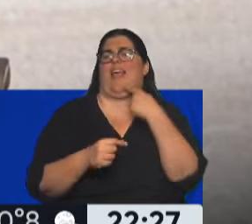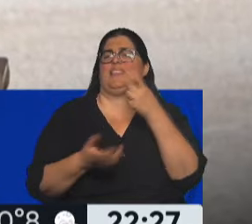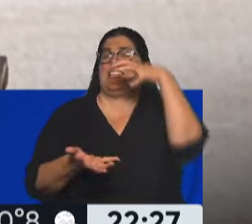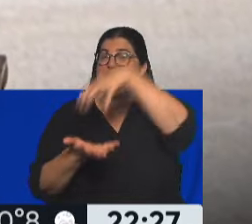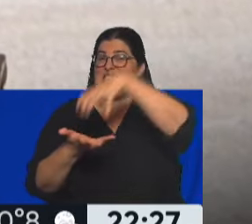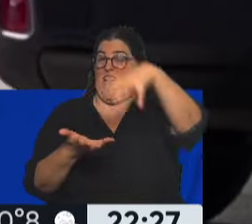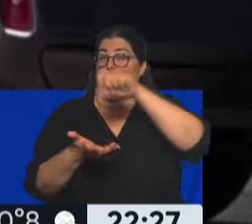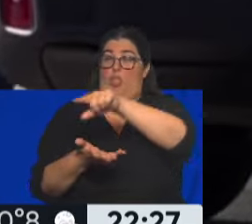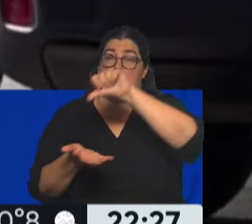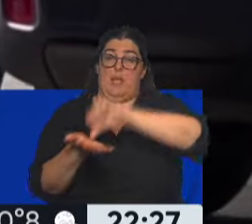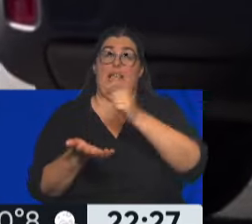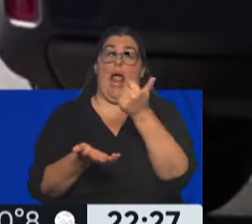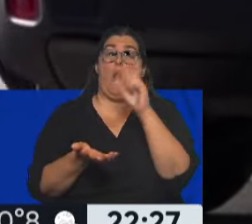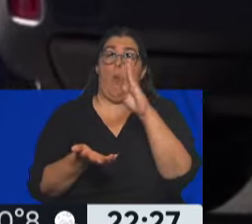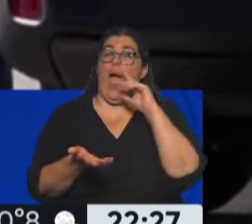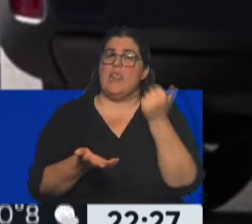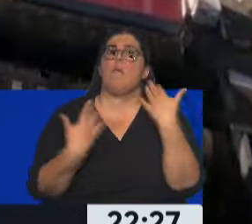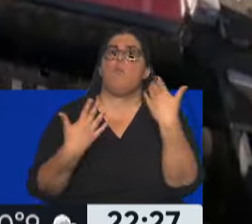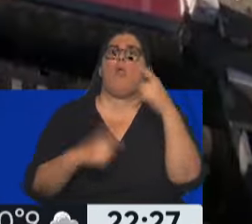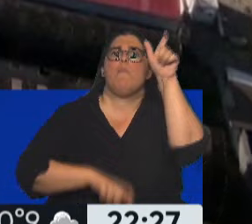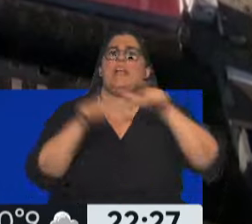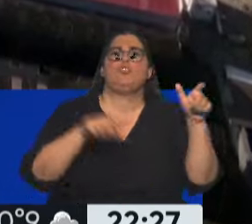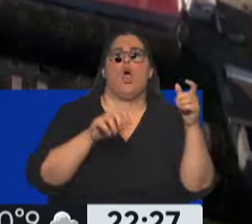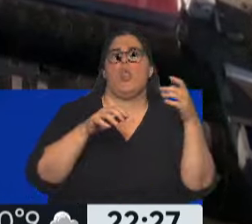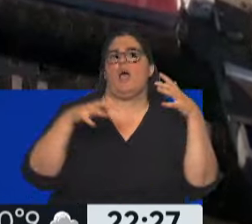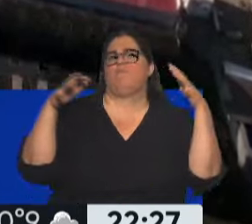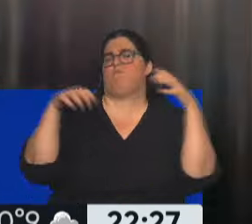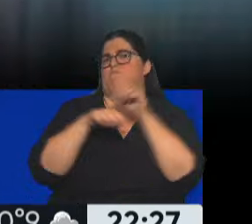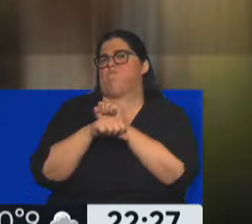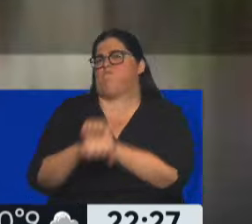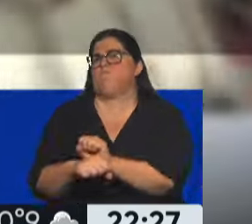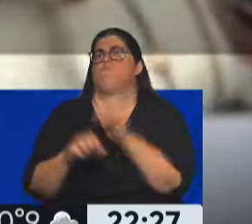llenarse rápidamente con personas a la espera de ser devueltas a sus países de origen.